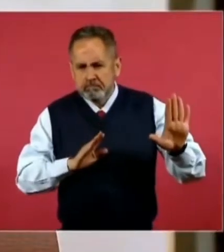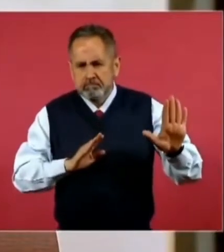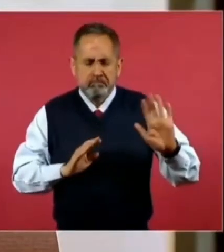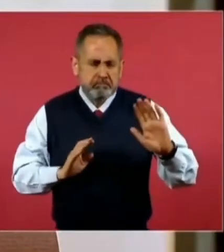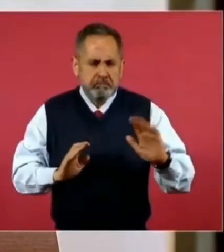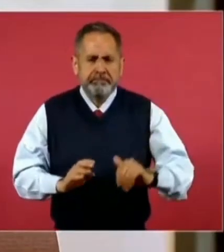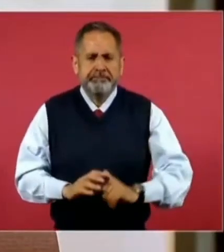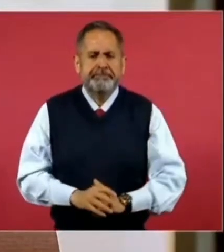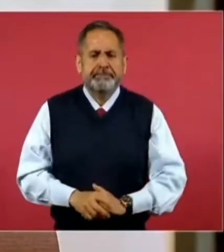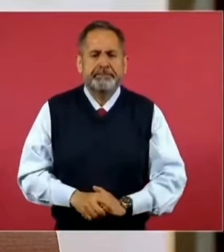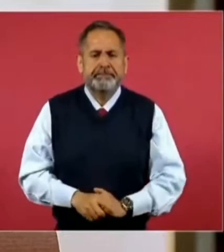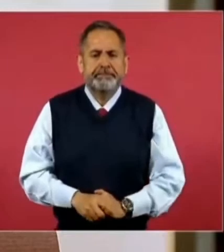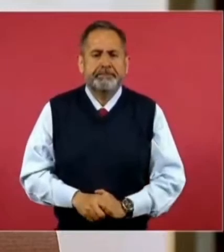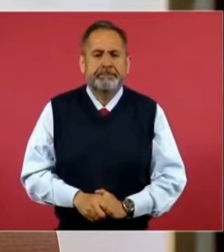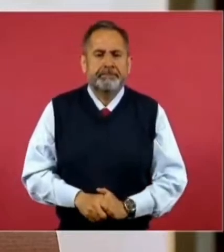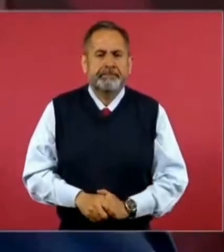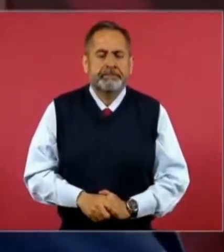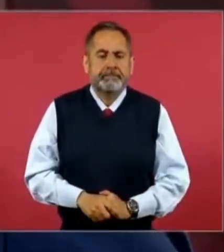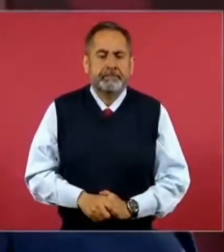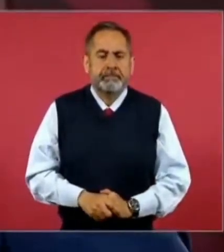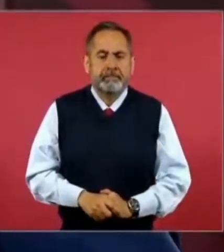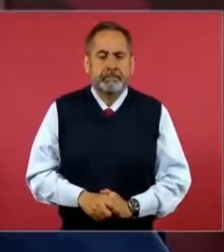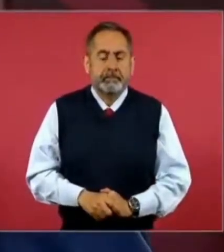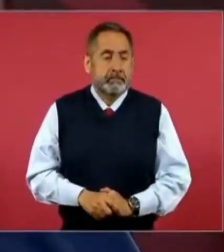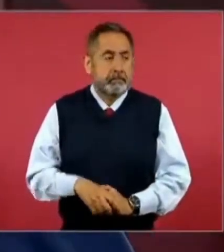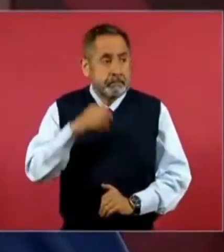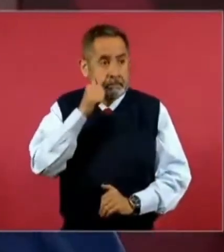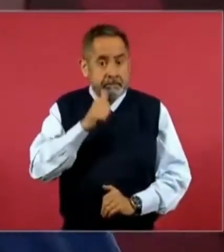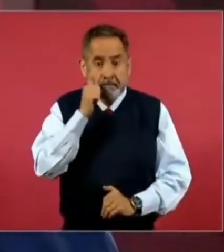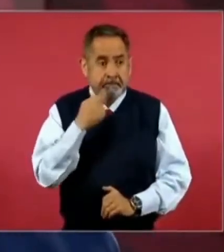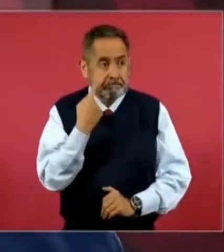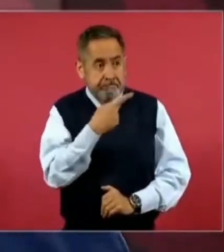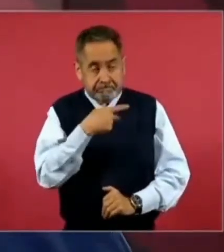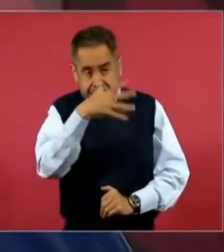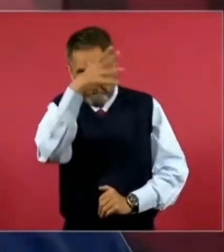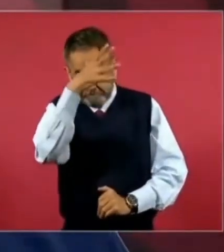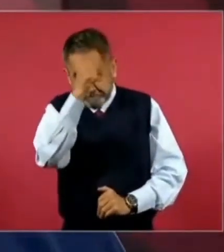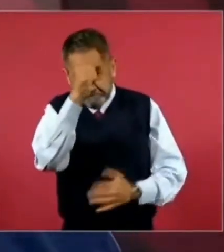Y no siempre pues vamos a coincidir.